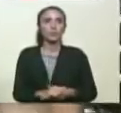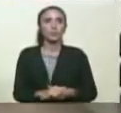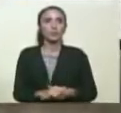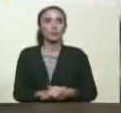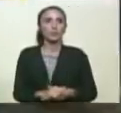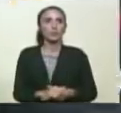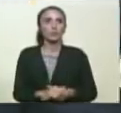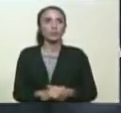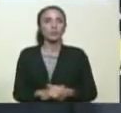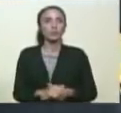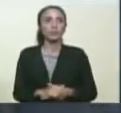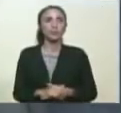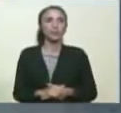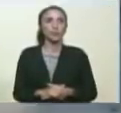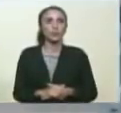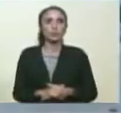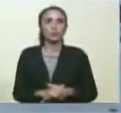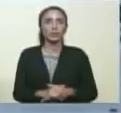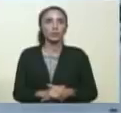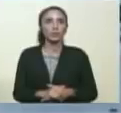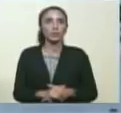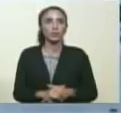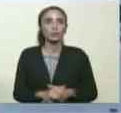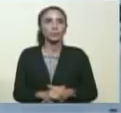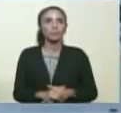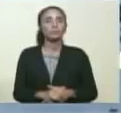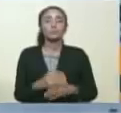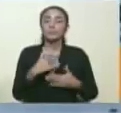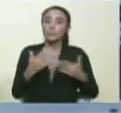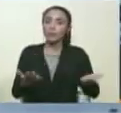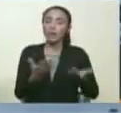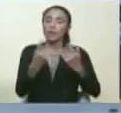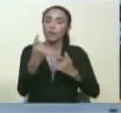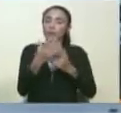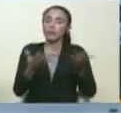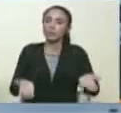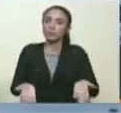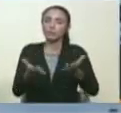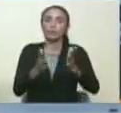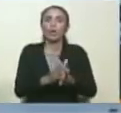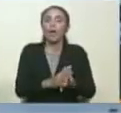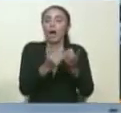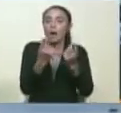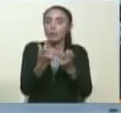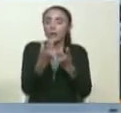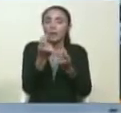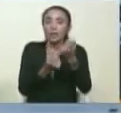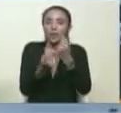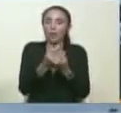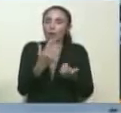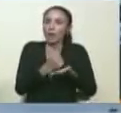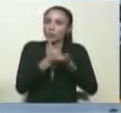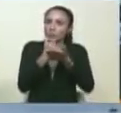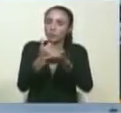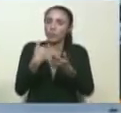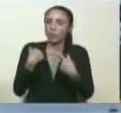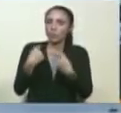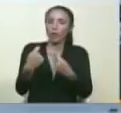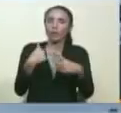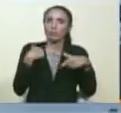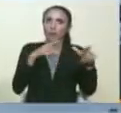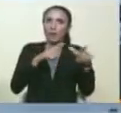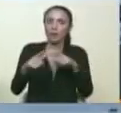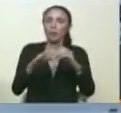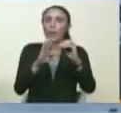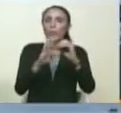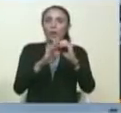no sé dónde, tráela. Que hace falta fortalecer el motor tal, fortalécelo. Está listo. Esos petros